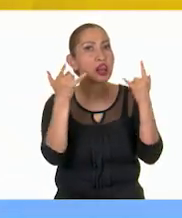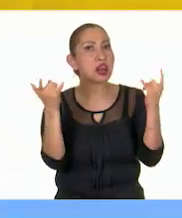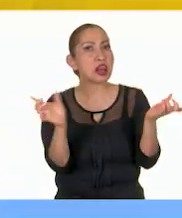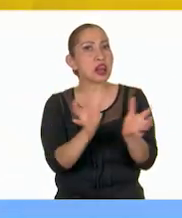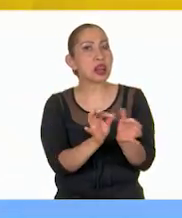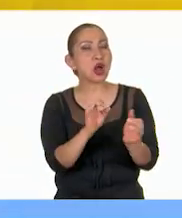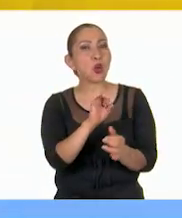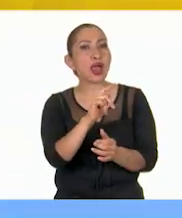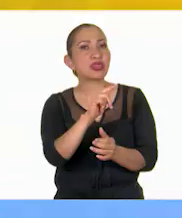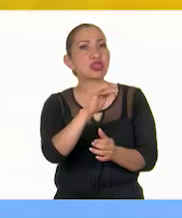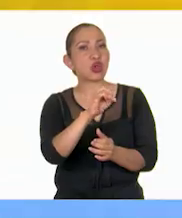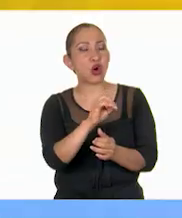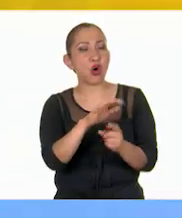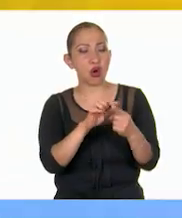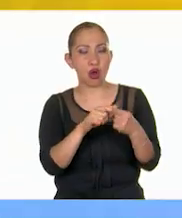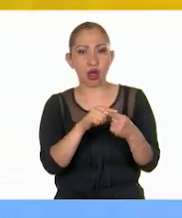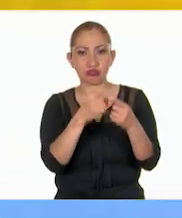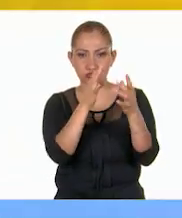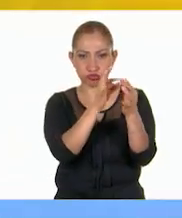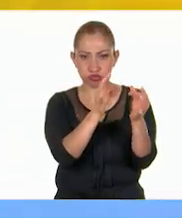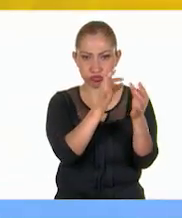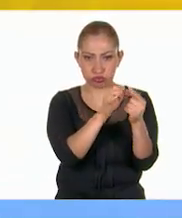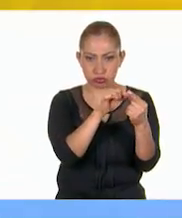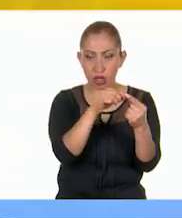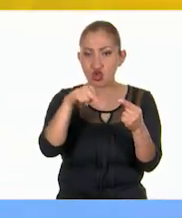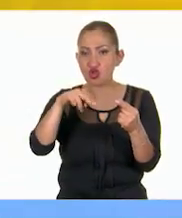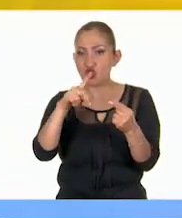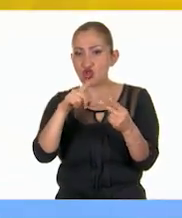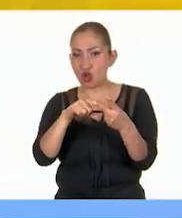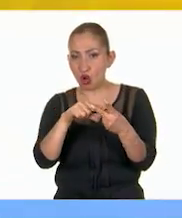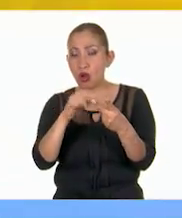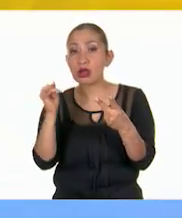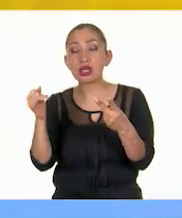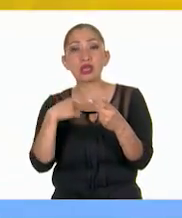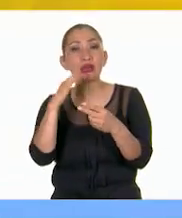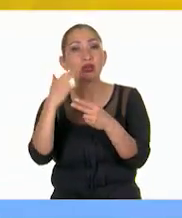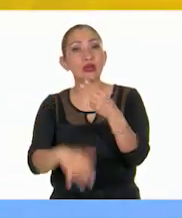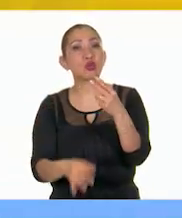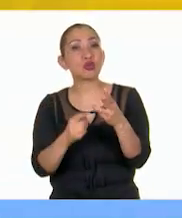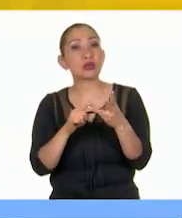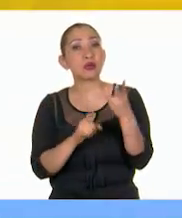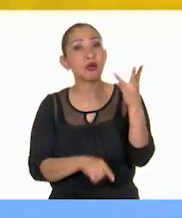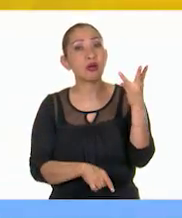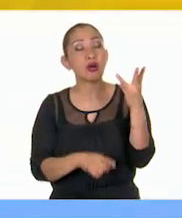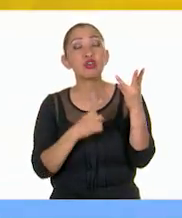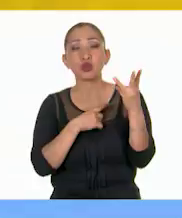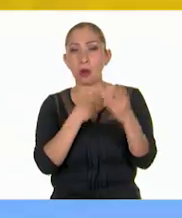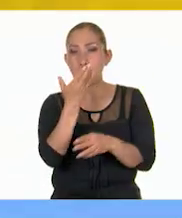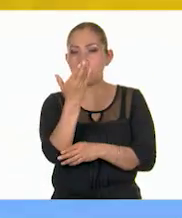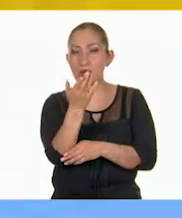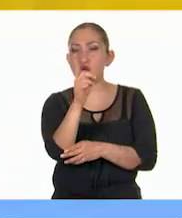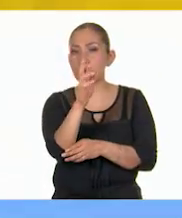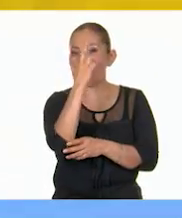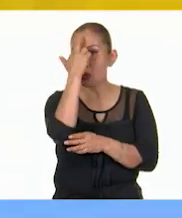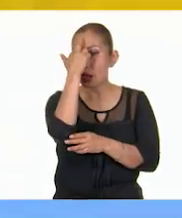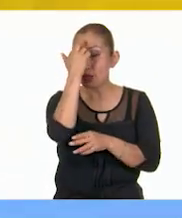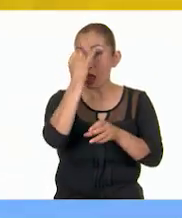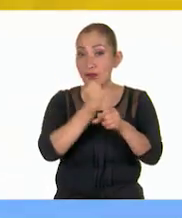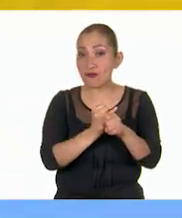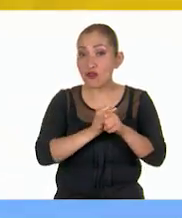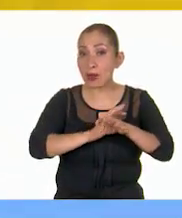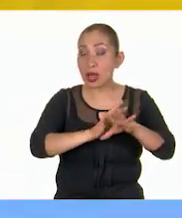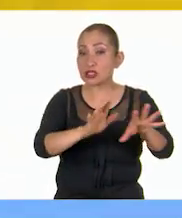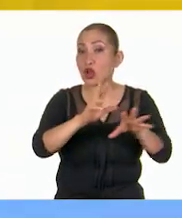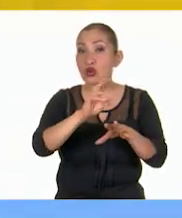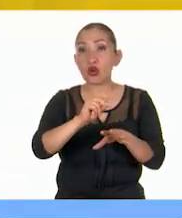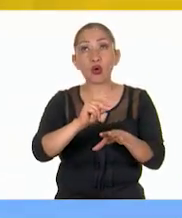compuesta de planteamiento, nudo y desenlace. Solo les pido que recuerden que la información